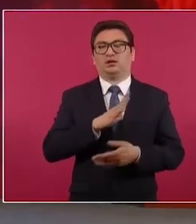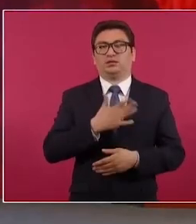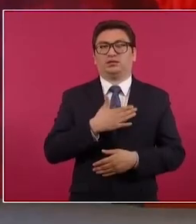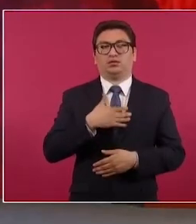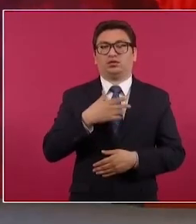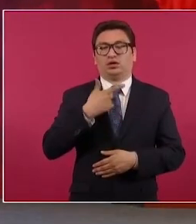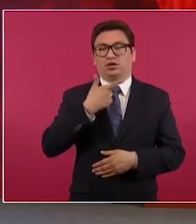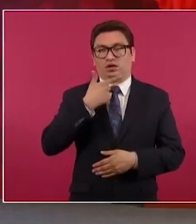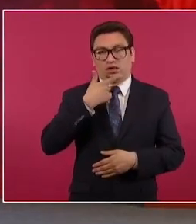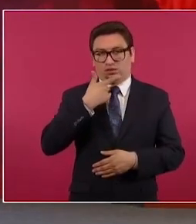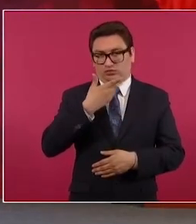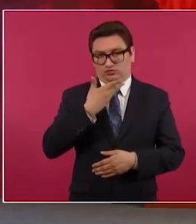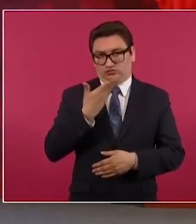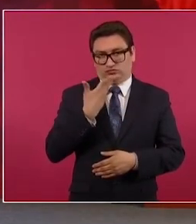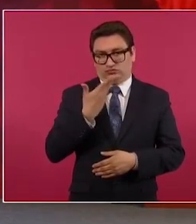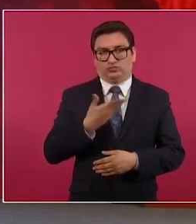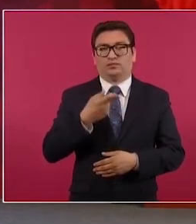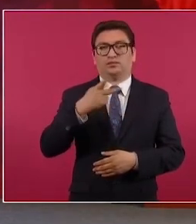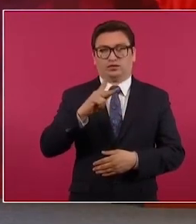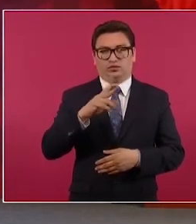Pero ¿por qué no pones